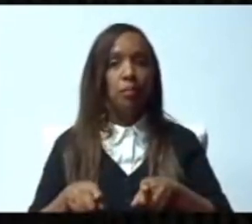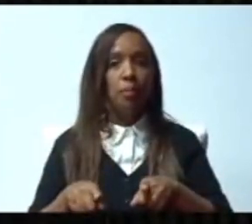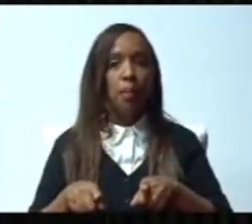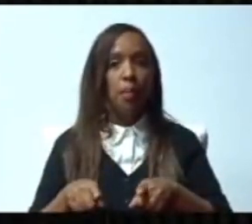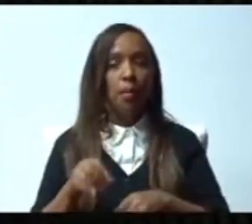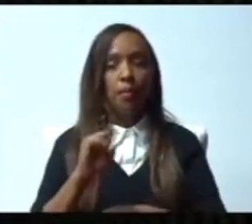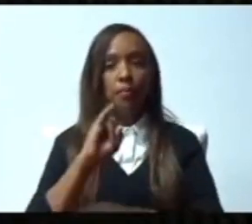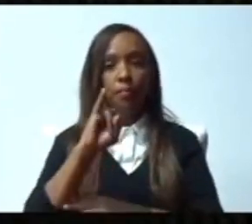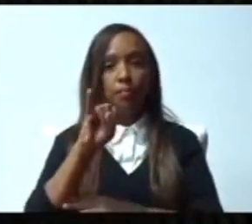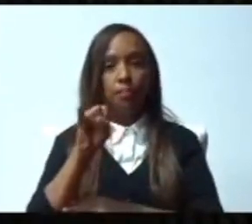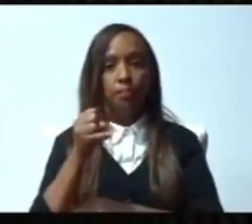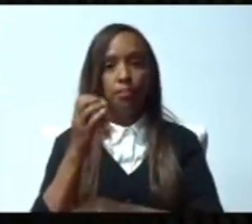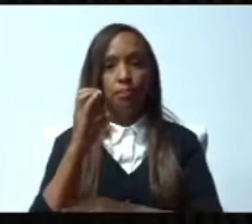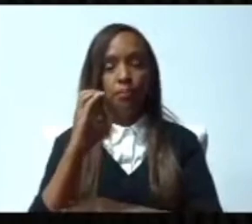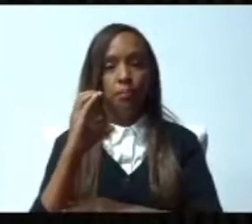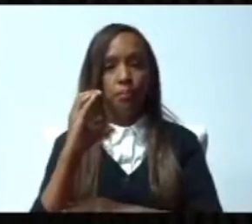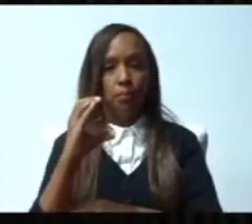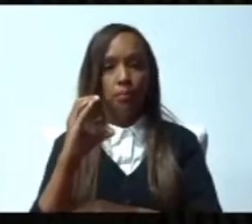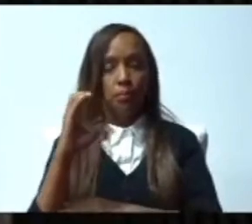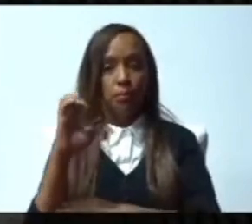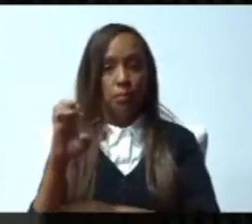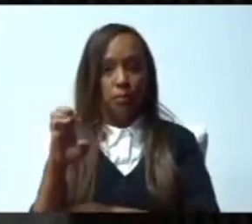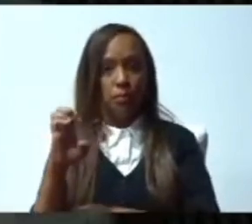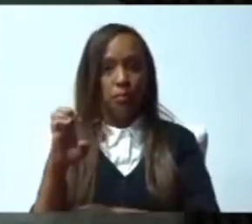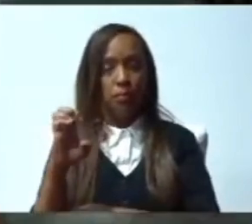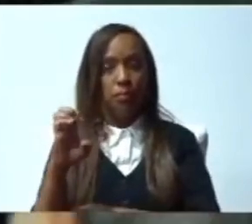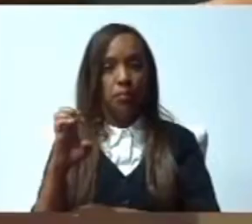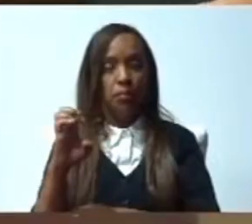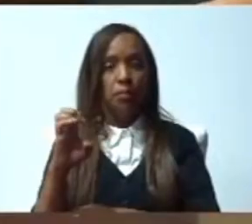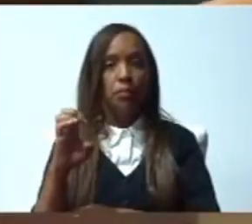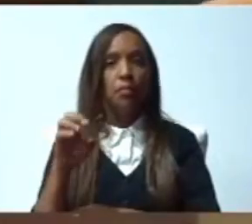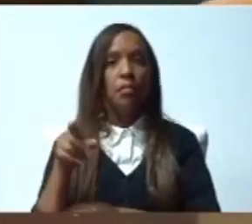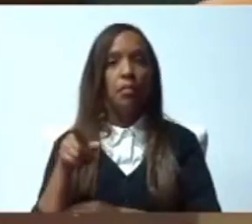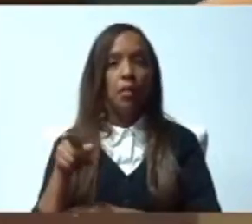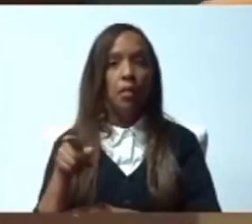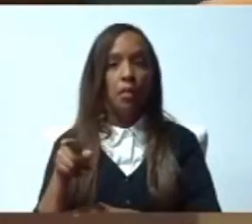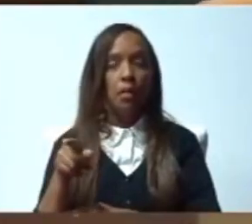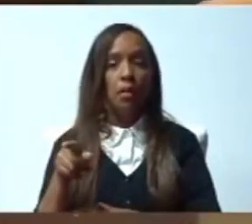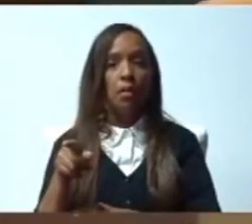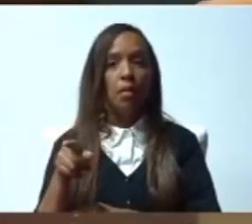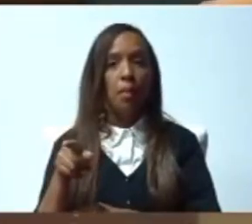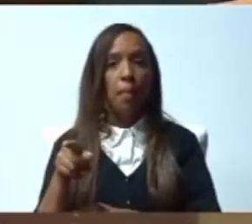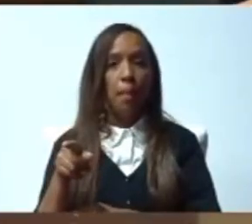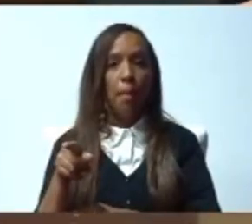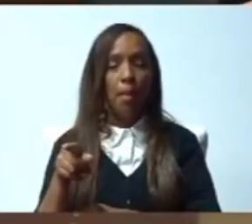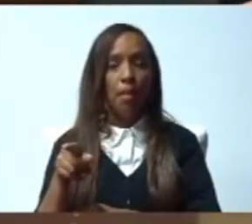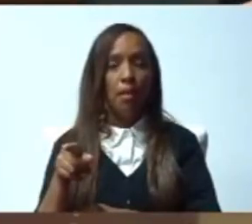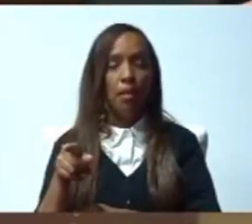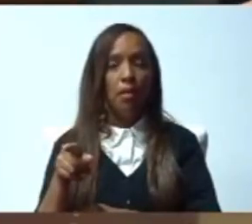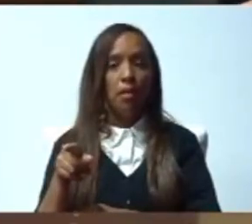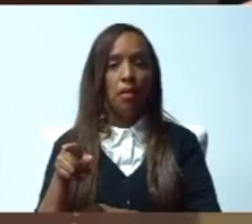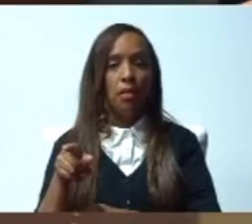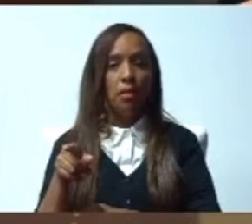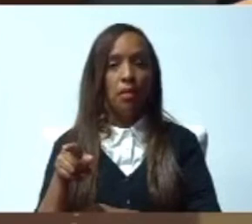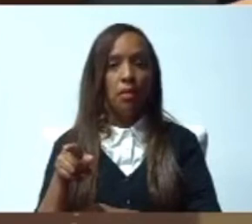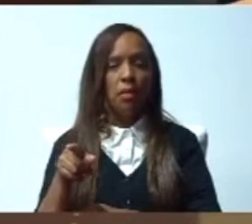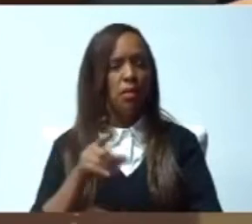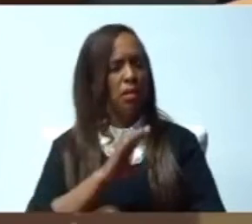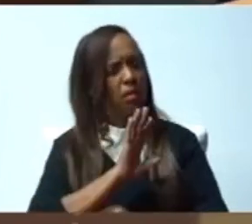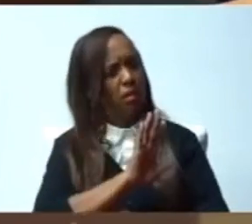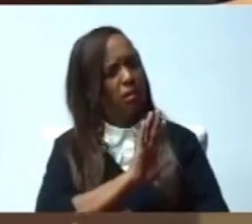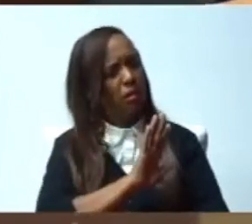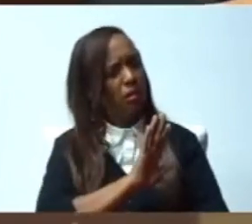todos o la gran mayoría Inquietos Sí pero honorable diputada un momentito Usted sabe que aquí somos democráticos somos abiertos